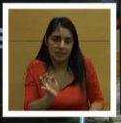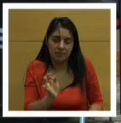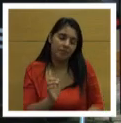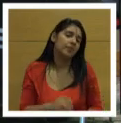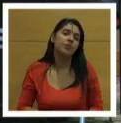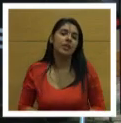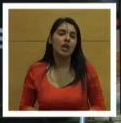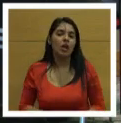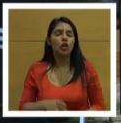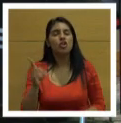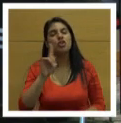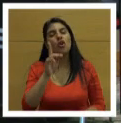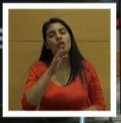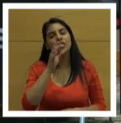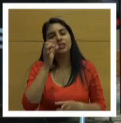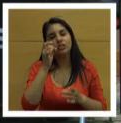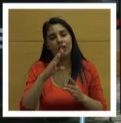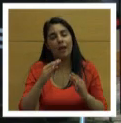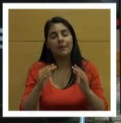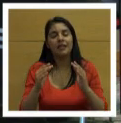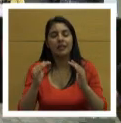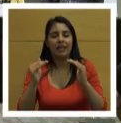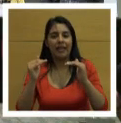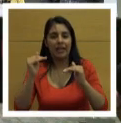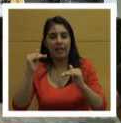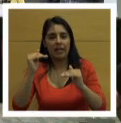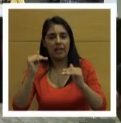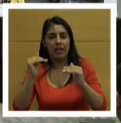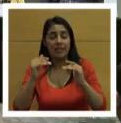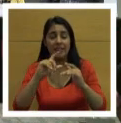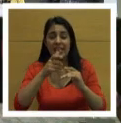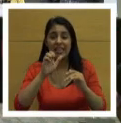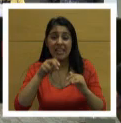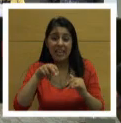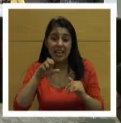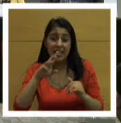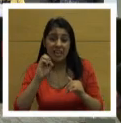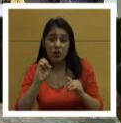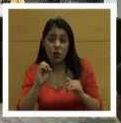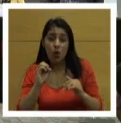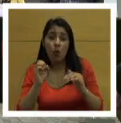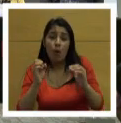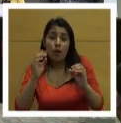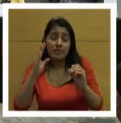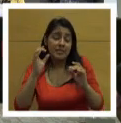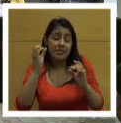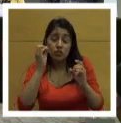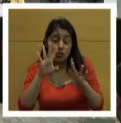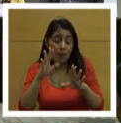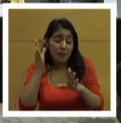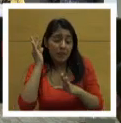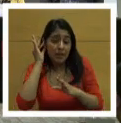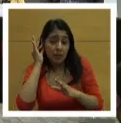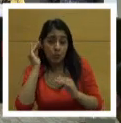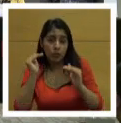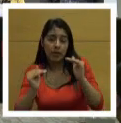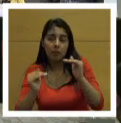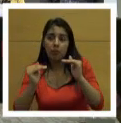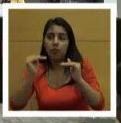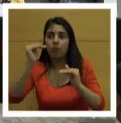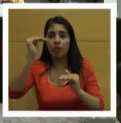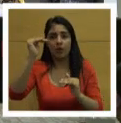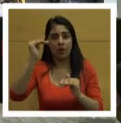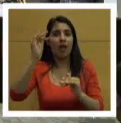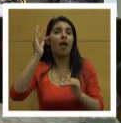tan cargadas las tintas en el sentido del enfoque de género desde la perspectiva femenina, que en definitiva, ¿no es cierto?,